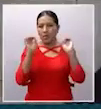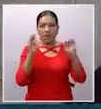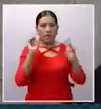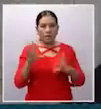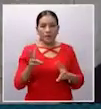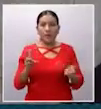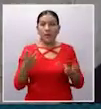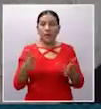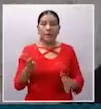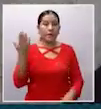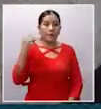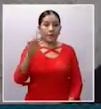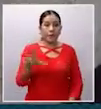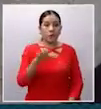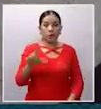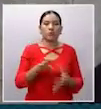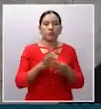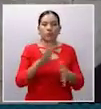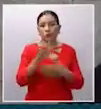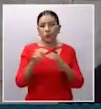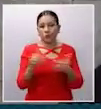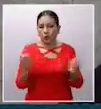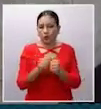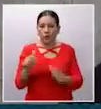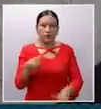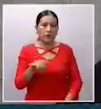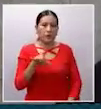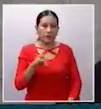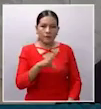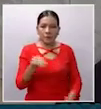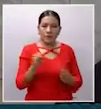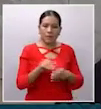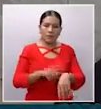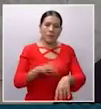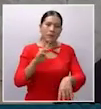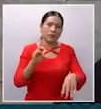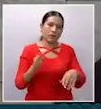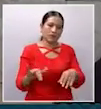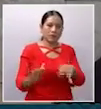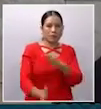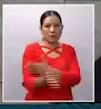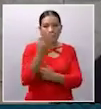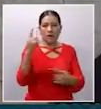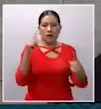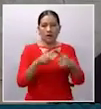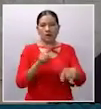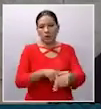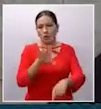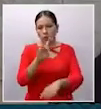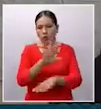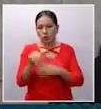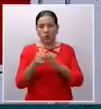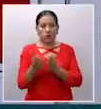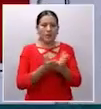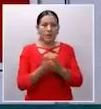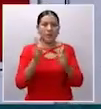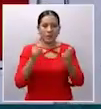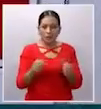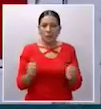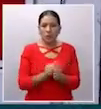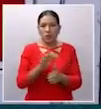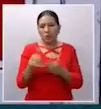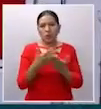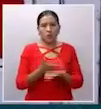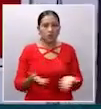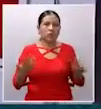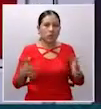lunes también han sacado productos juntamente en coordinación con yacimientos, desde las 6 de la media de la mañana hasta las 8 ya estaban las estaciones de servicio con producto, ¿no? Más de